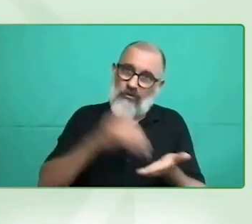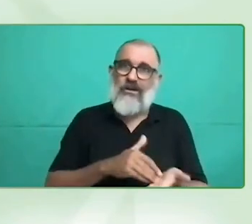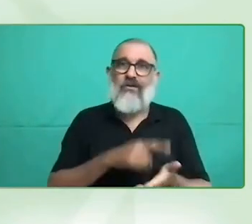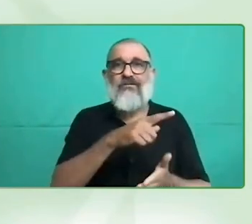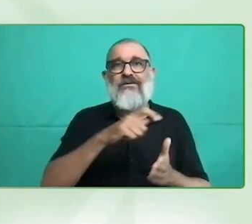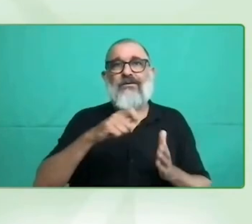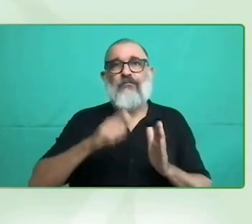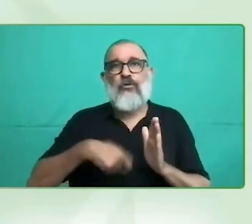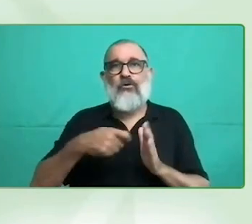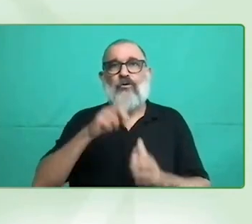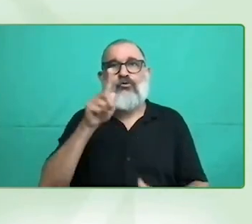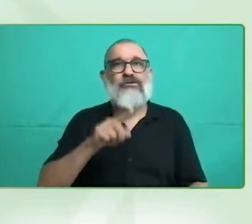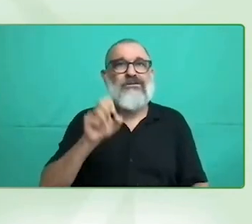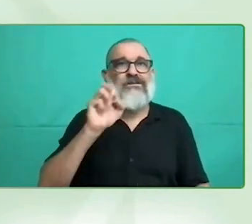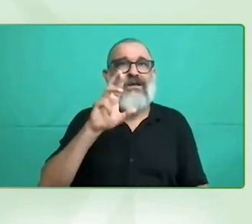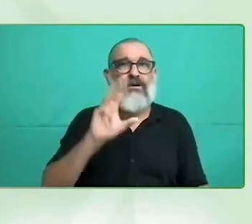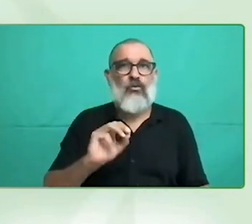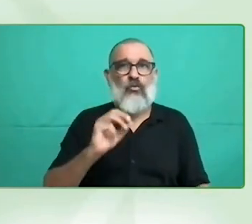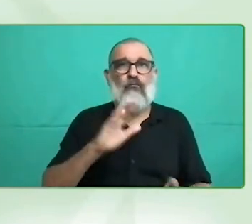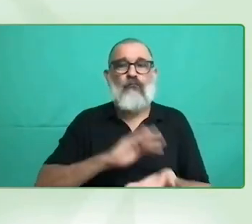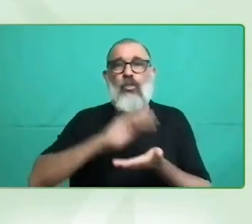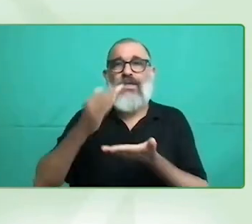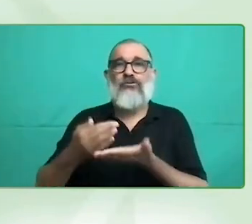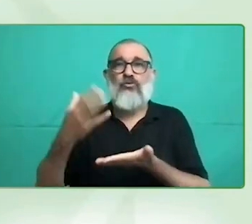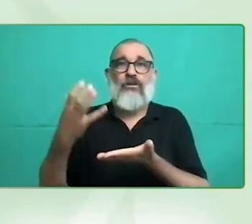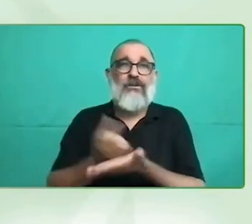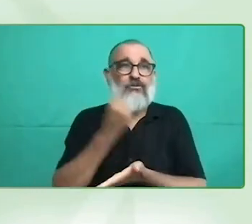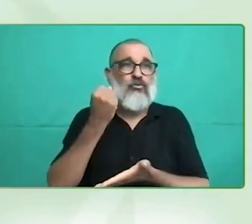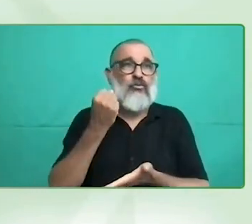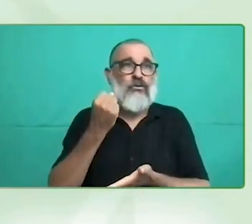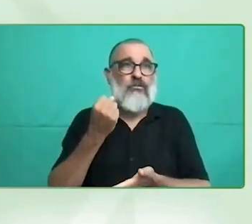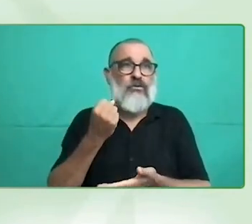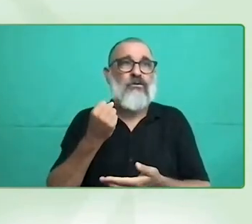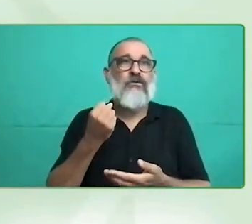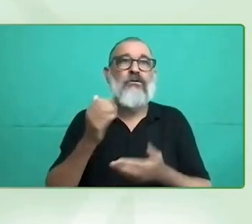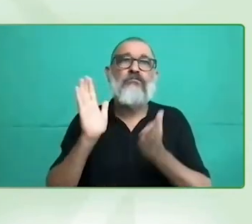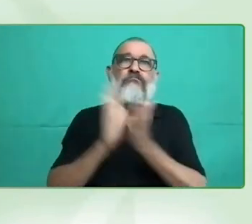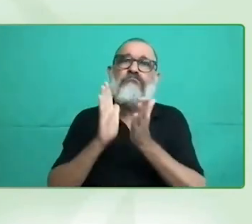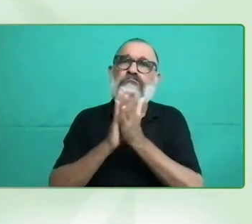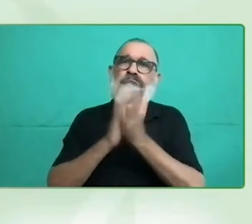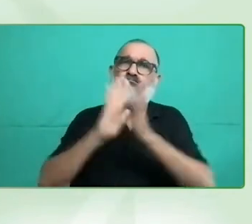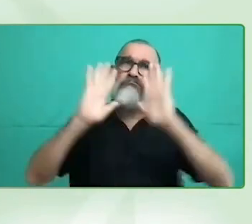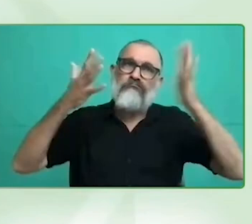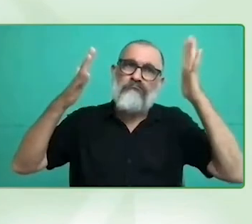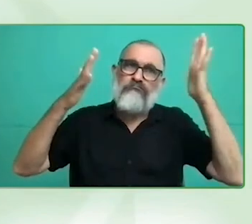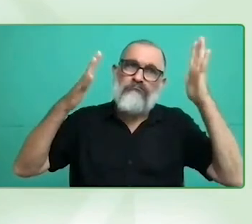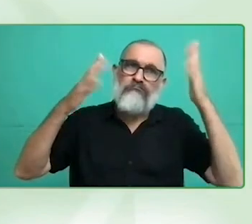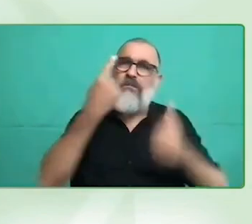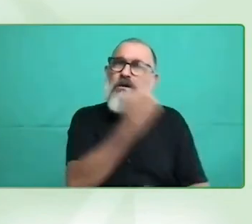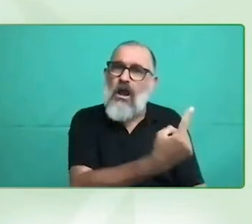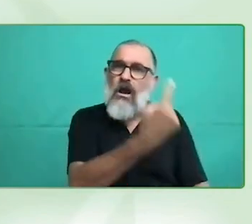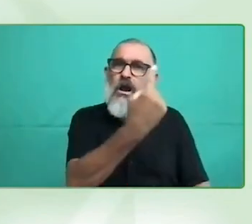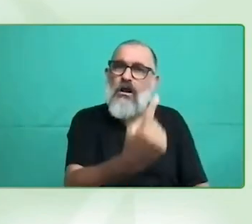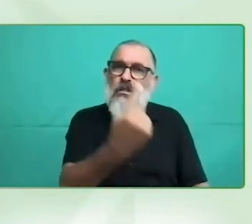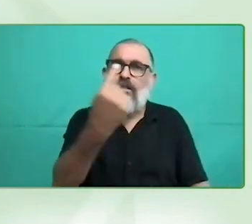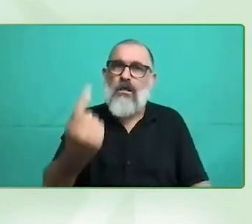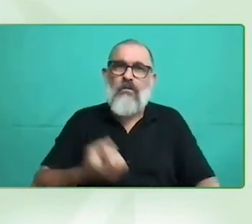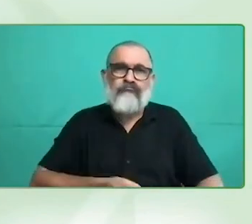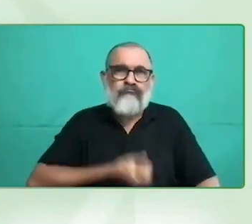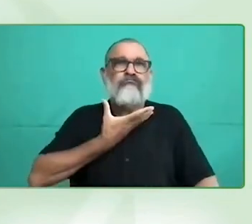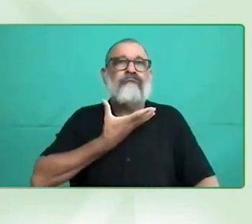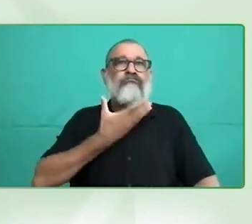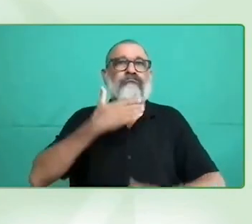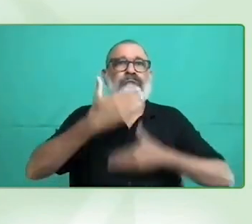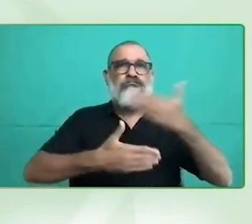apertura a la cooperación, este llamado a poder generar, tejer redes entre las organizaciones